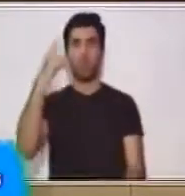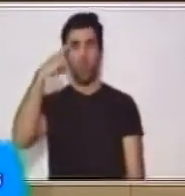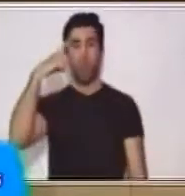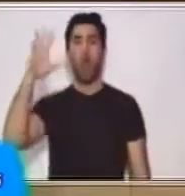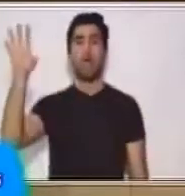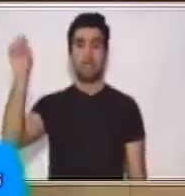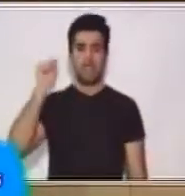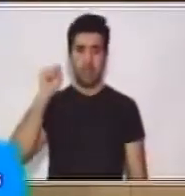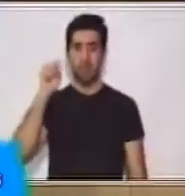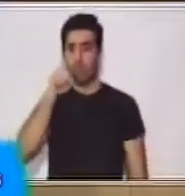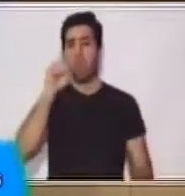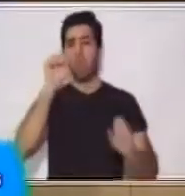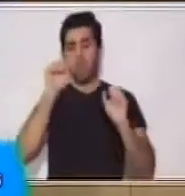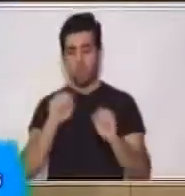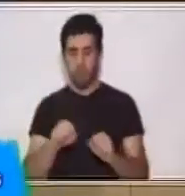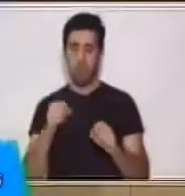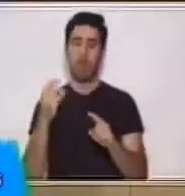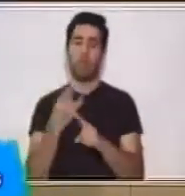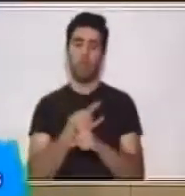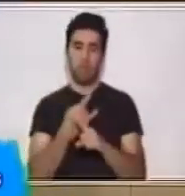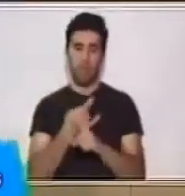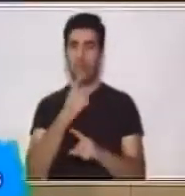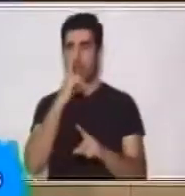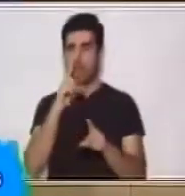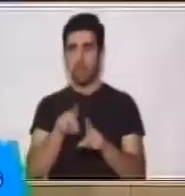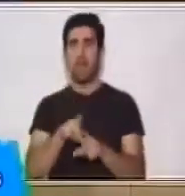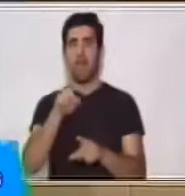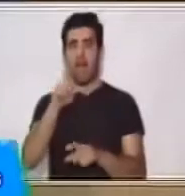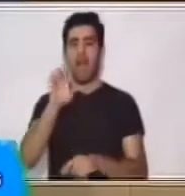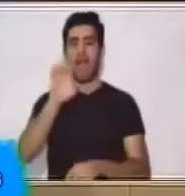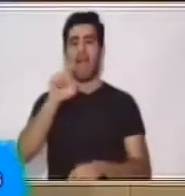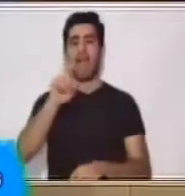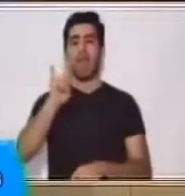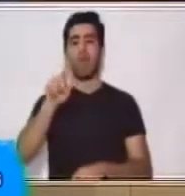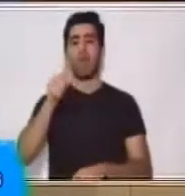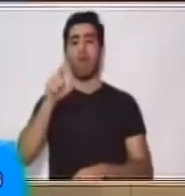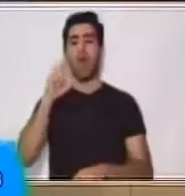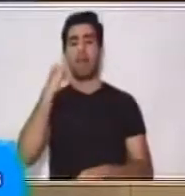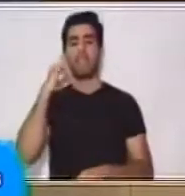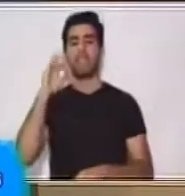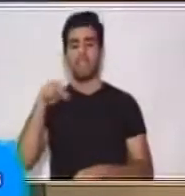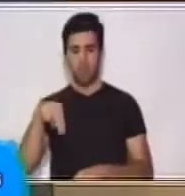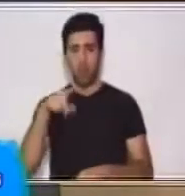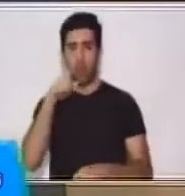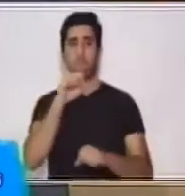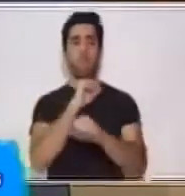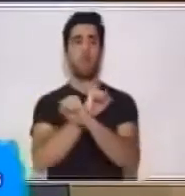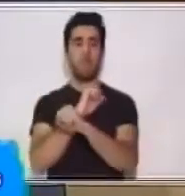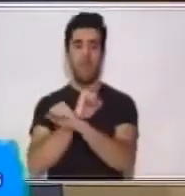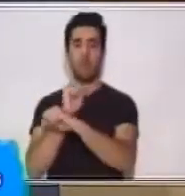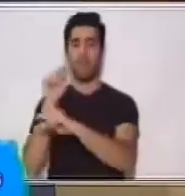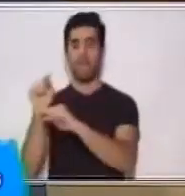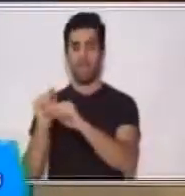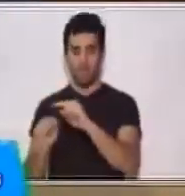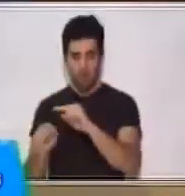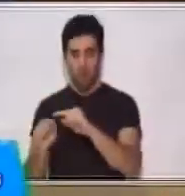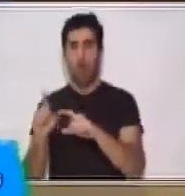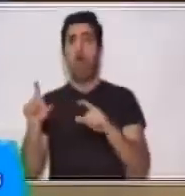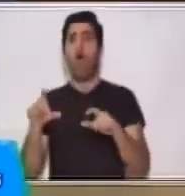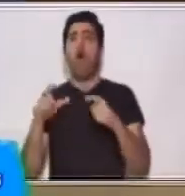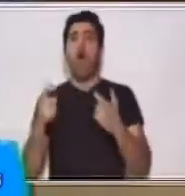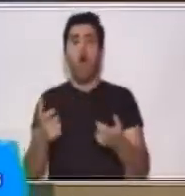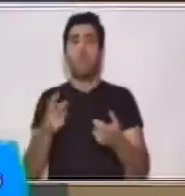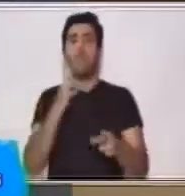que considerar. Vimos lo que era ecuaciones en problemas así. Así es. Vimos multiplicaciones, divisiones. Las relaciones